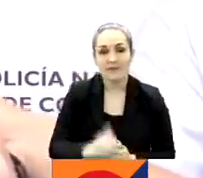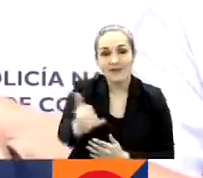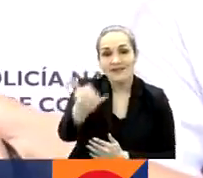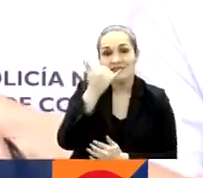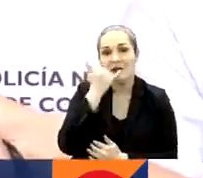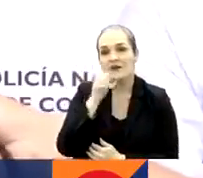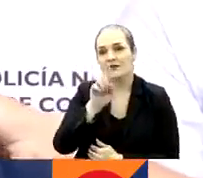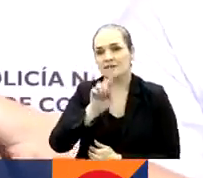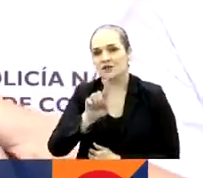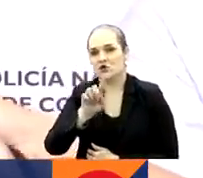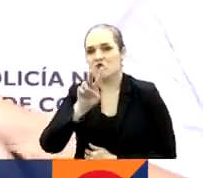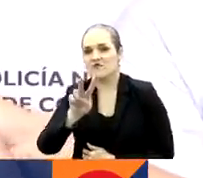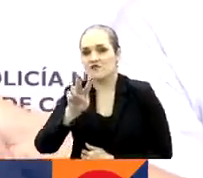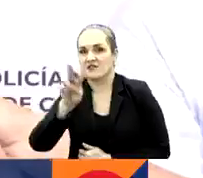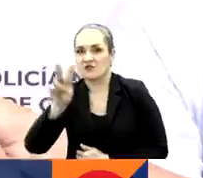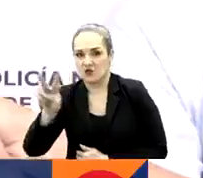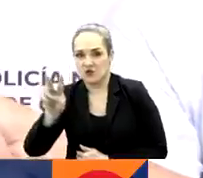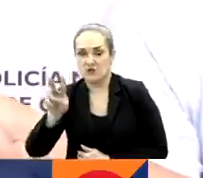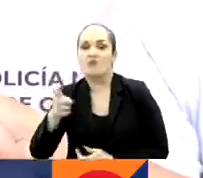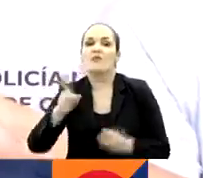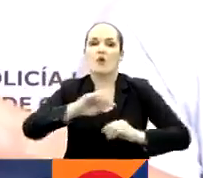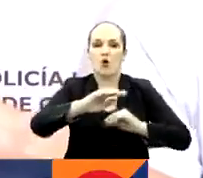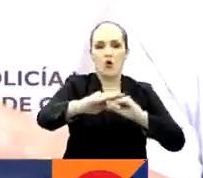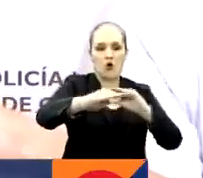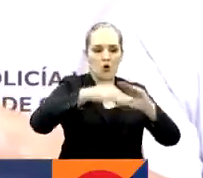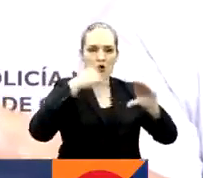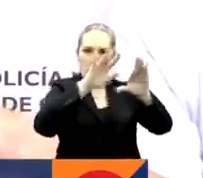122, el correo electrónico